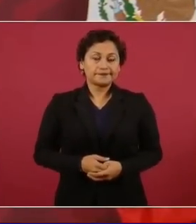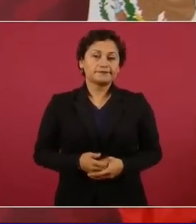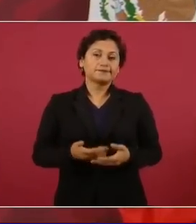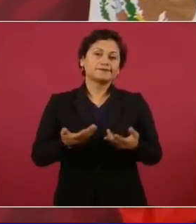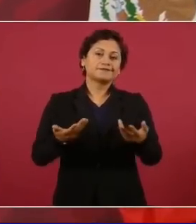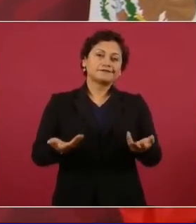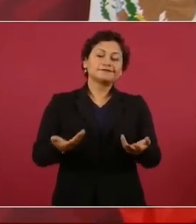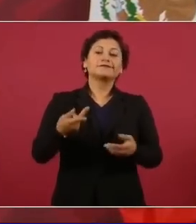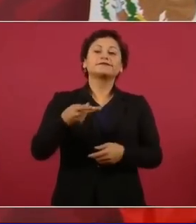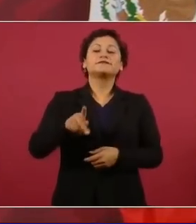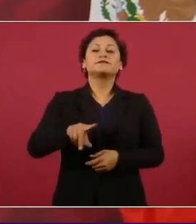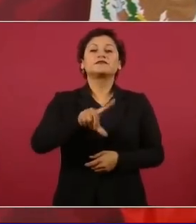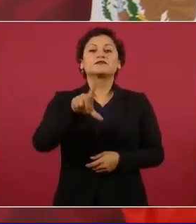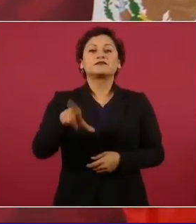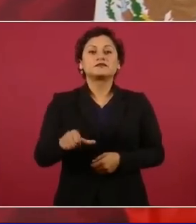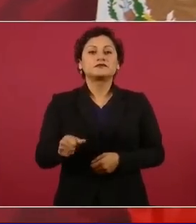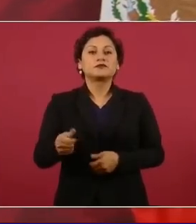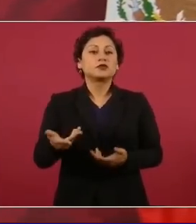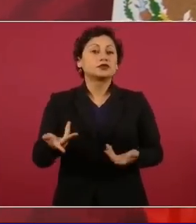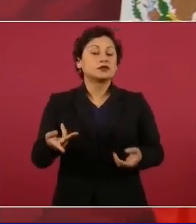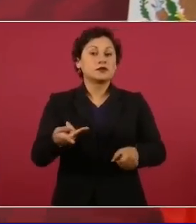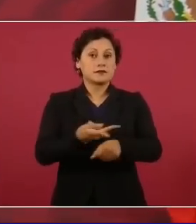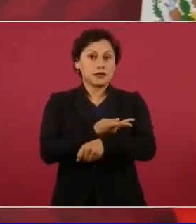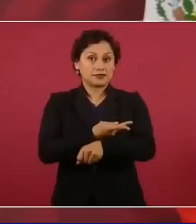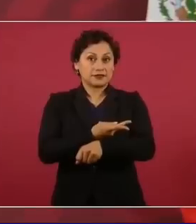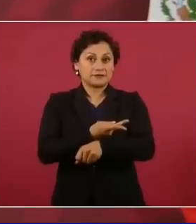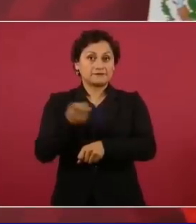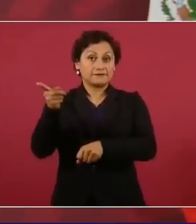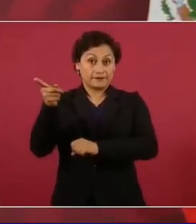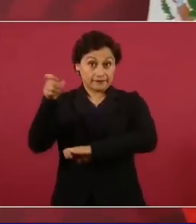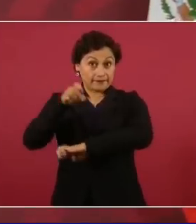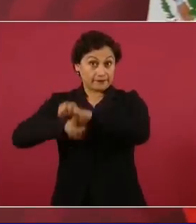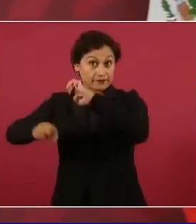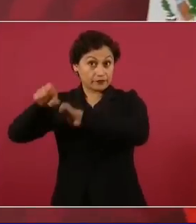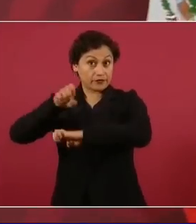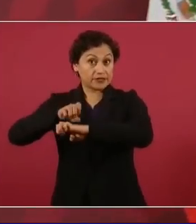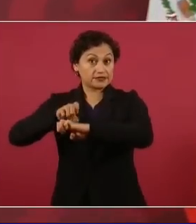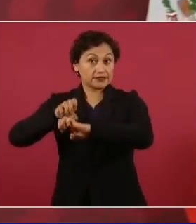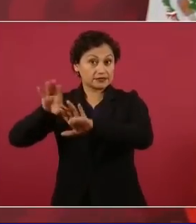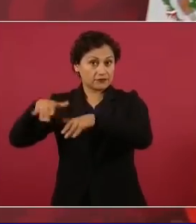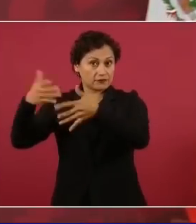Pero luego las empresas